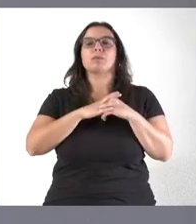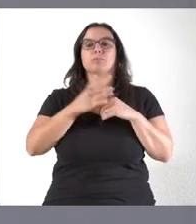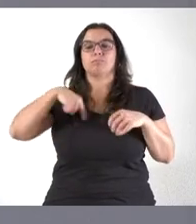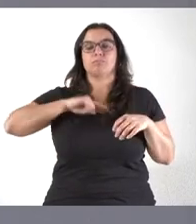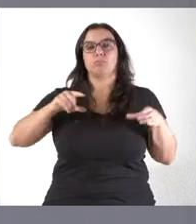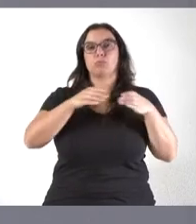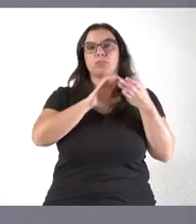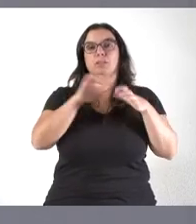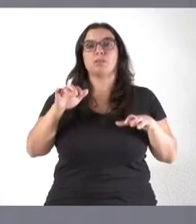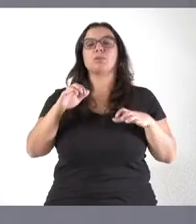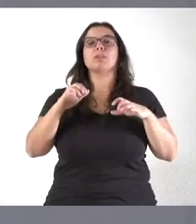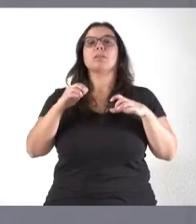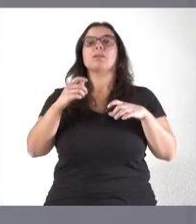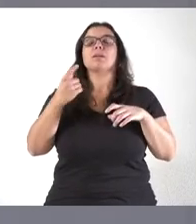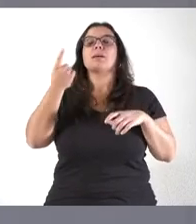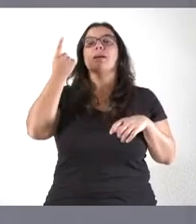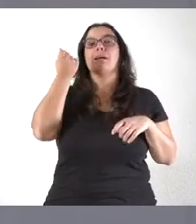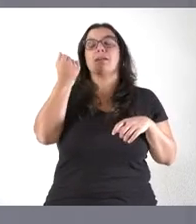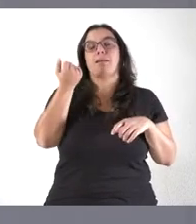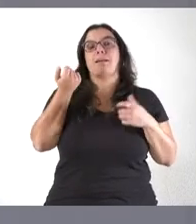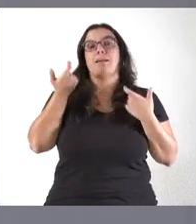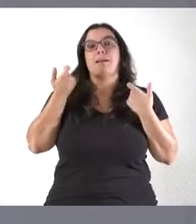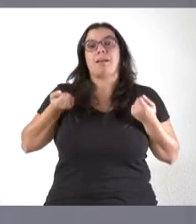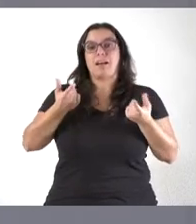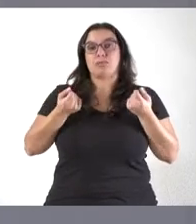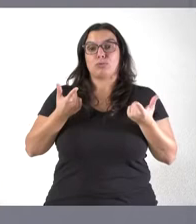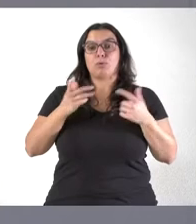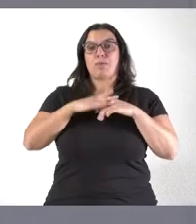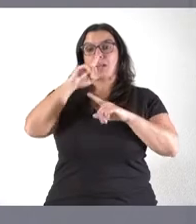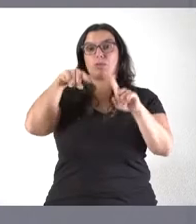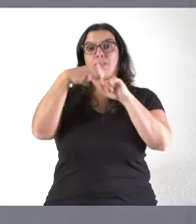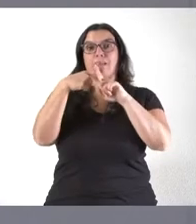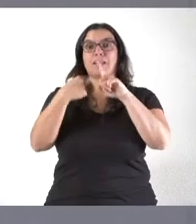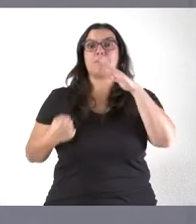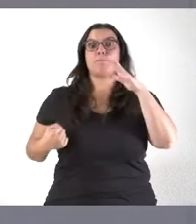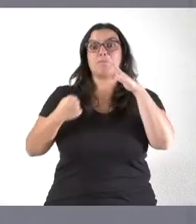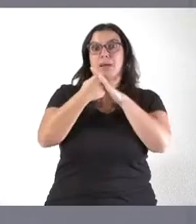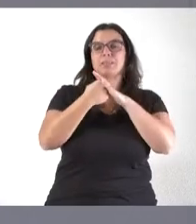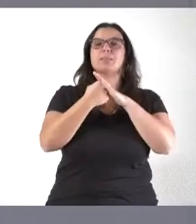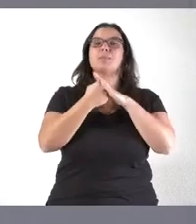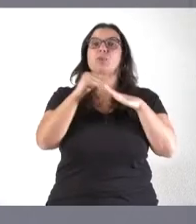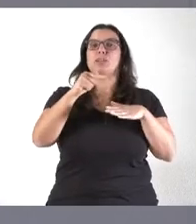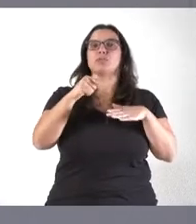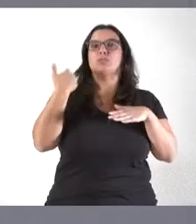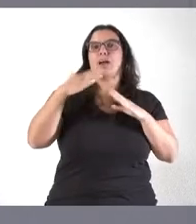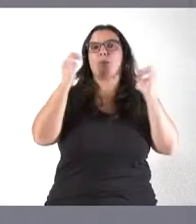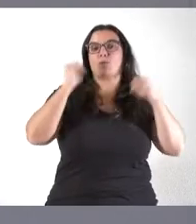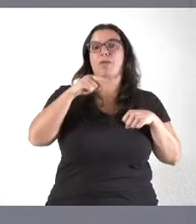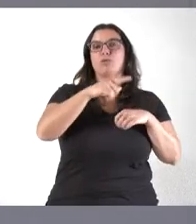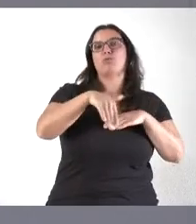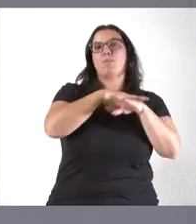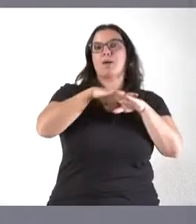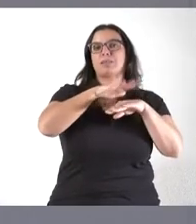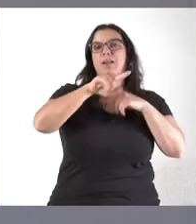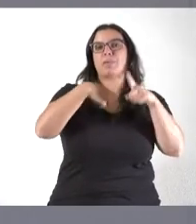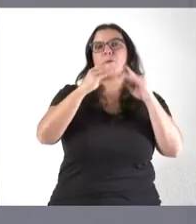junta de Castilla y león del techo de gasto no financiero para el año 2023 es la base ya para elaborar y presentar a las cortes de